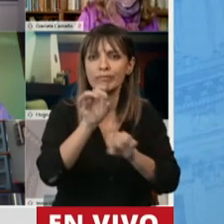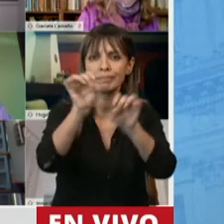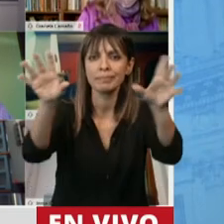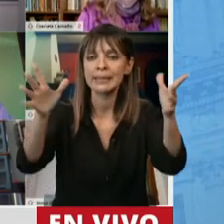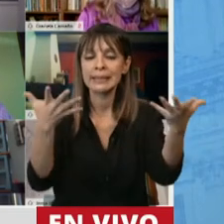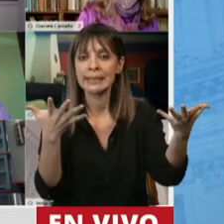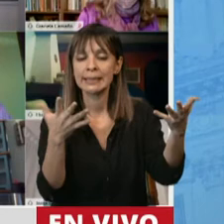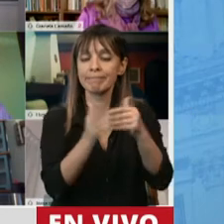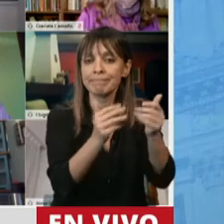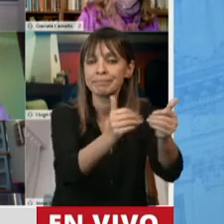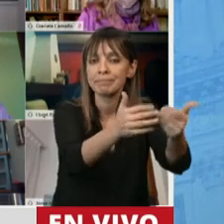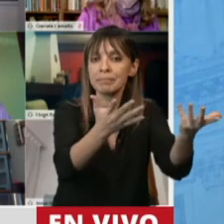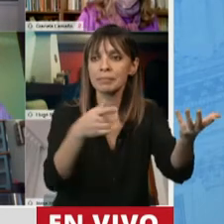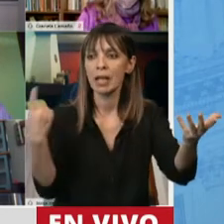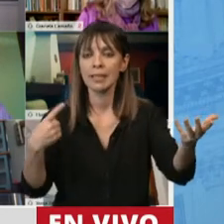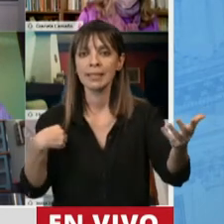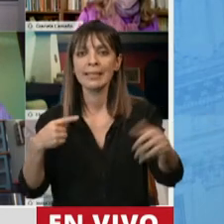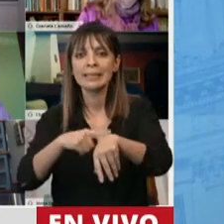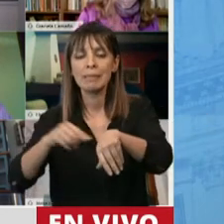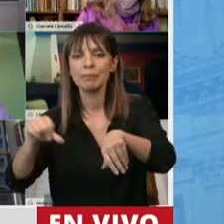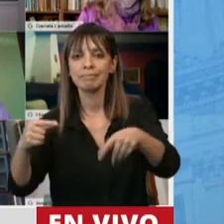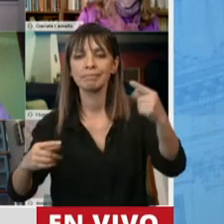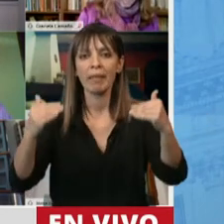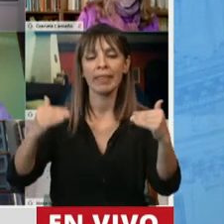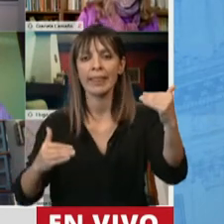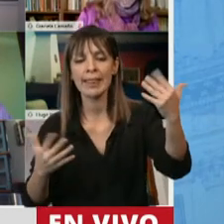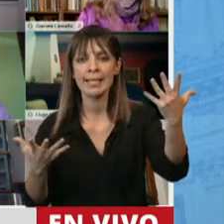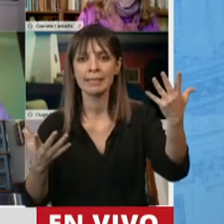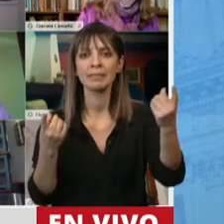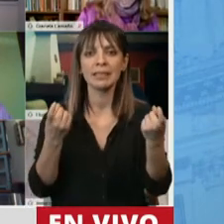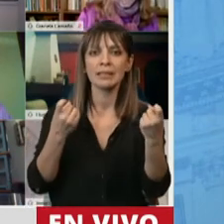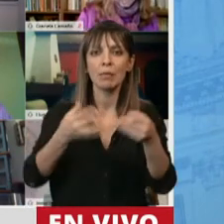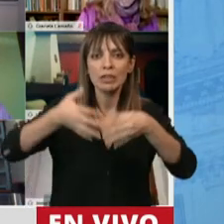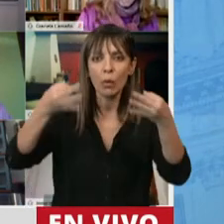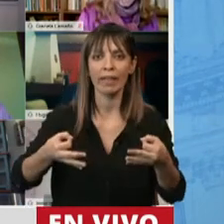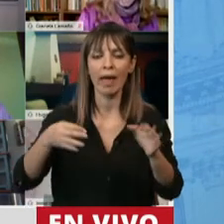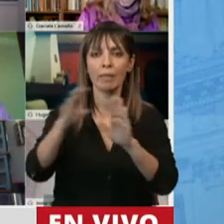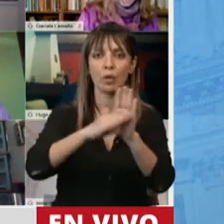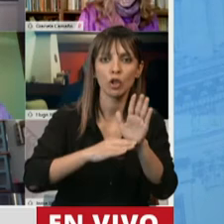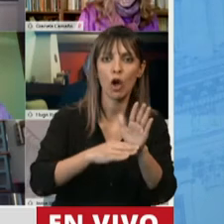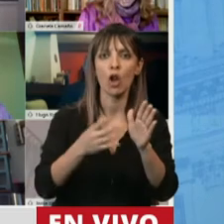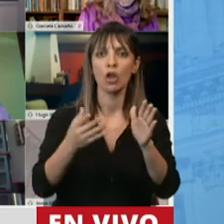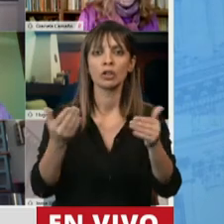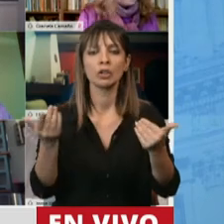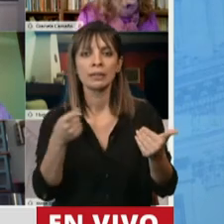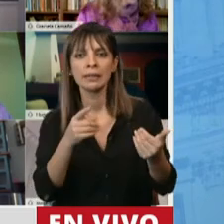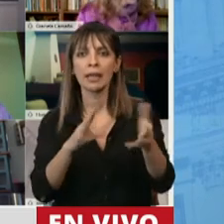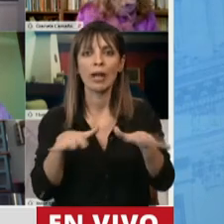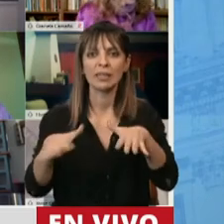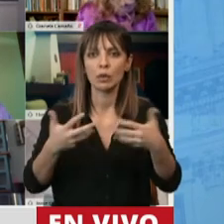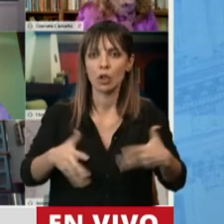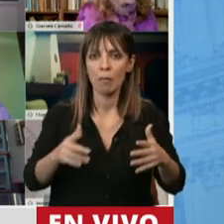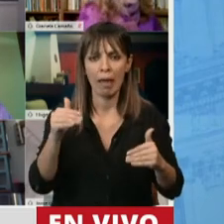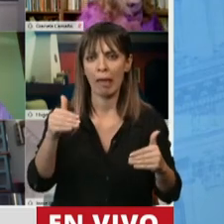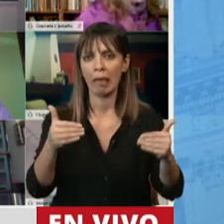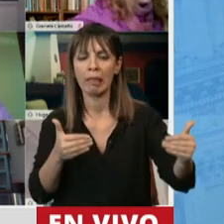no puede esperar para tener todas las seguridades que requieren los protocolos en situaciones normales. Y aunque los